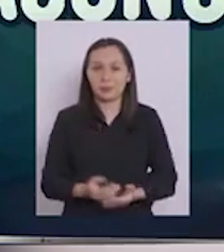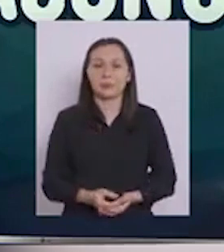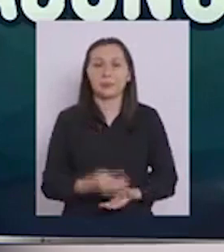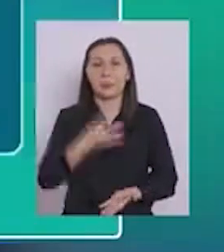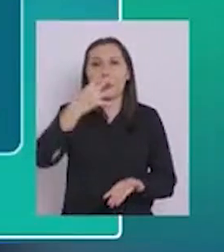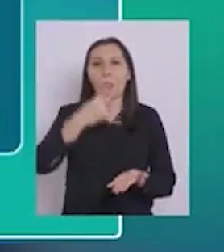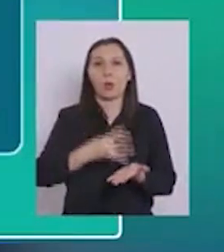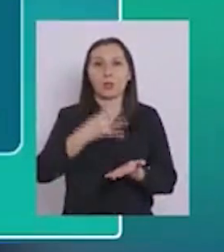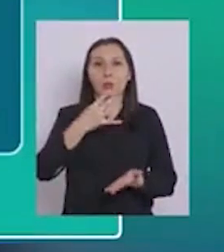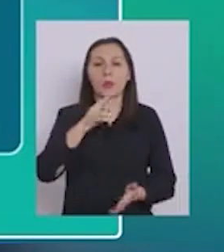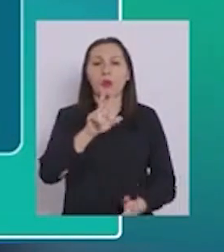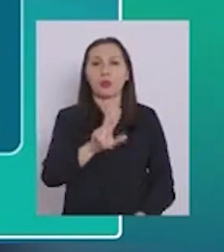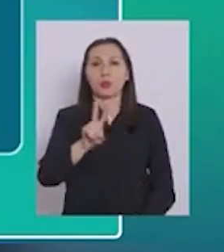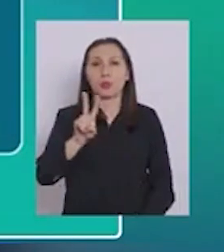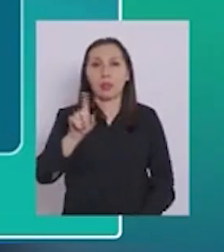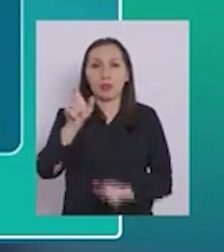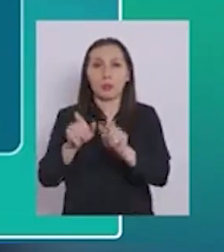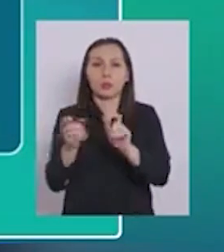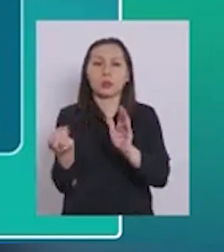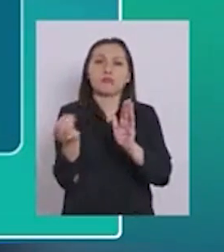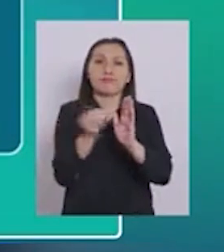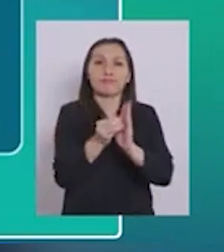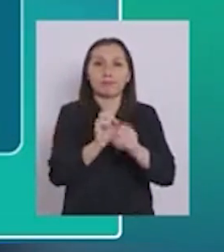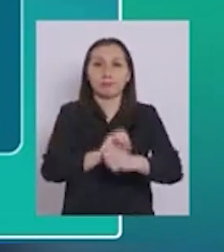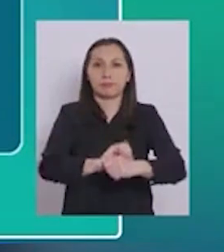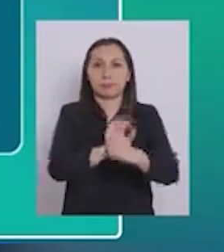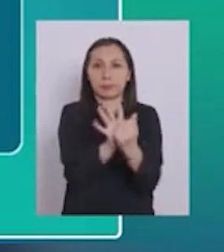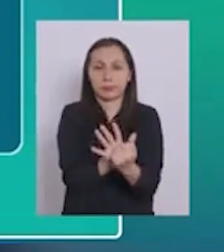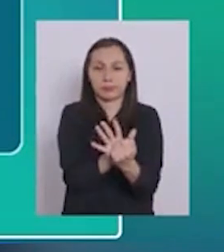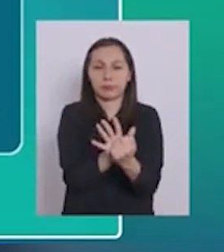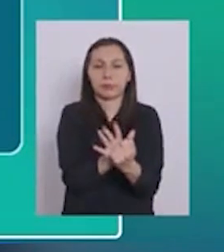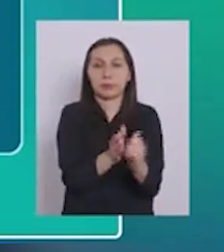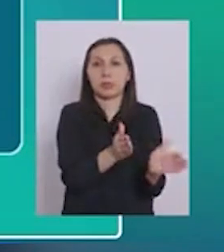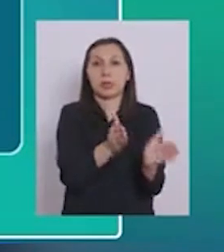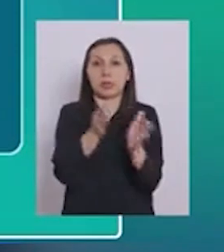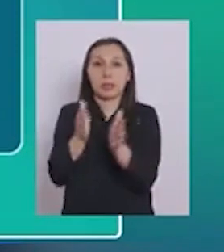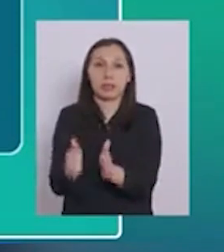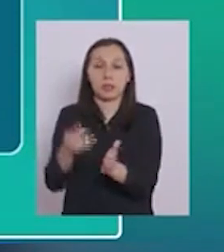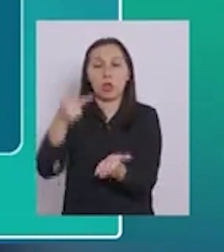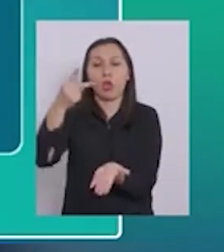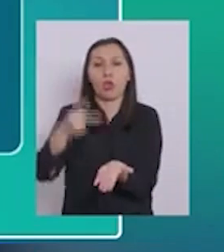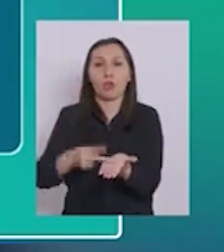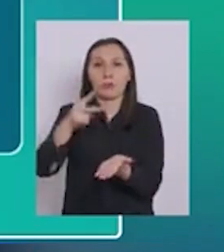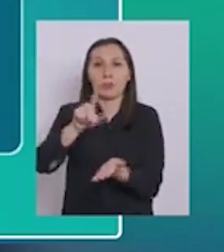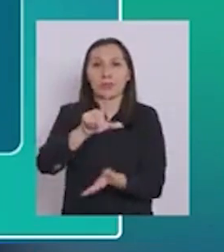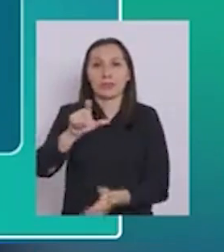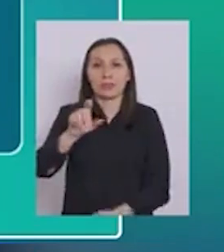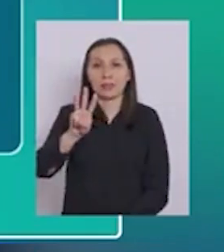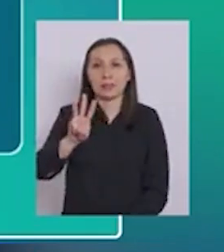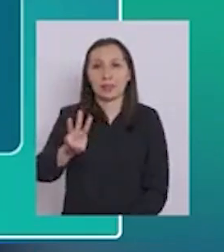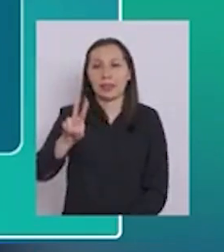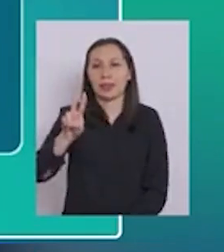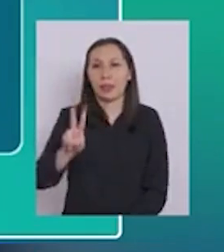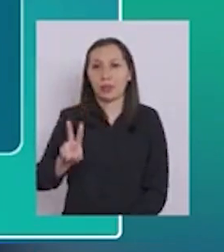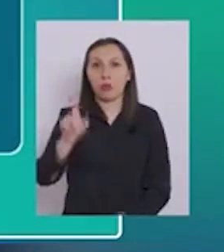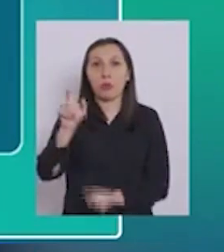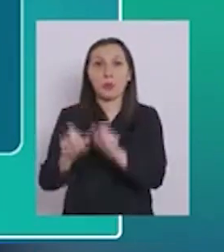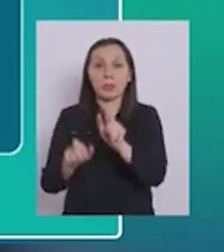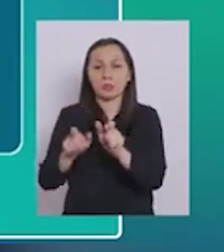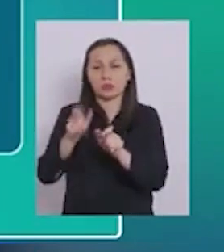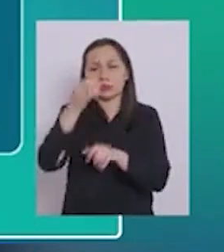siguiente 4000 82 casos nuevos de cubit 19 de los cuales 2 mil